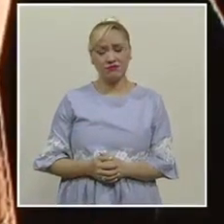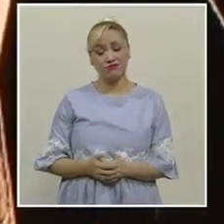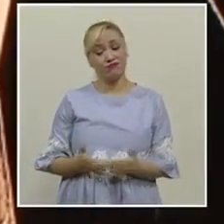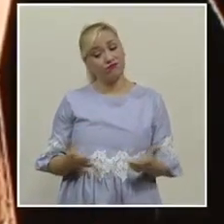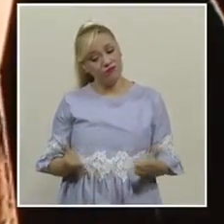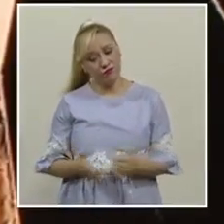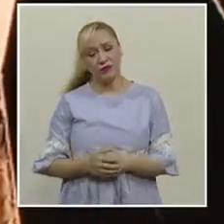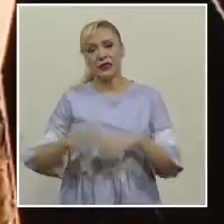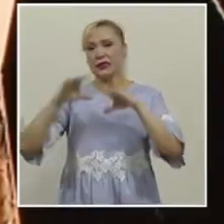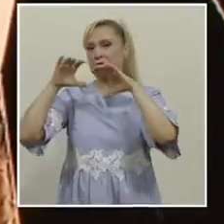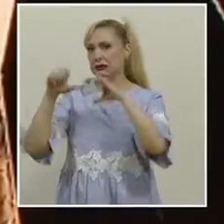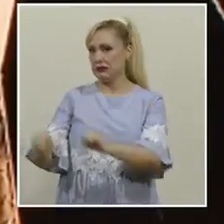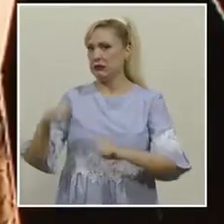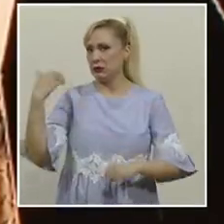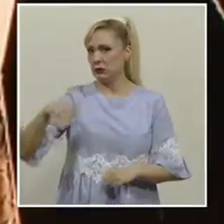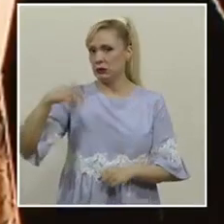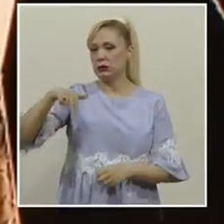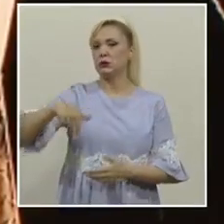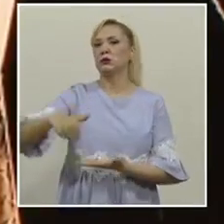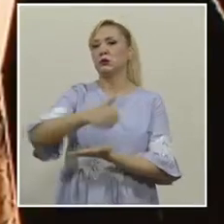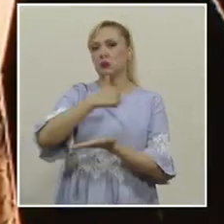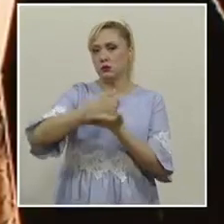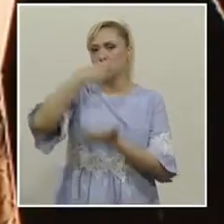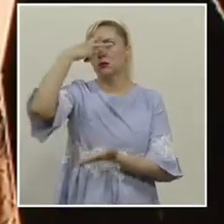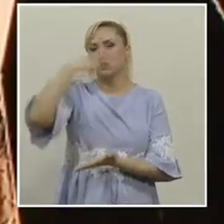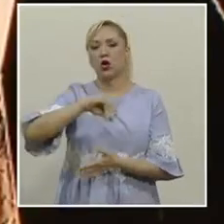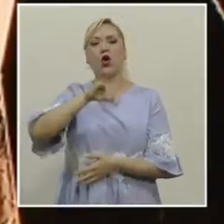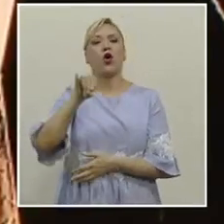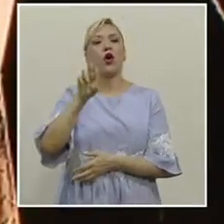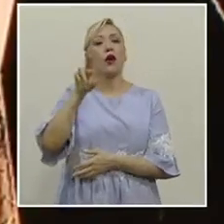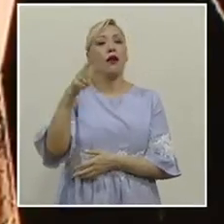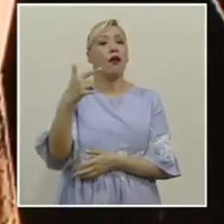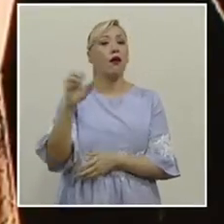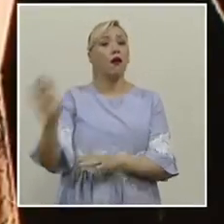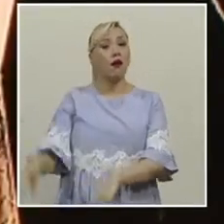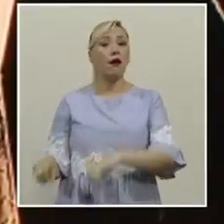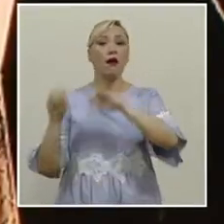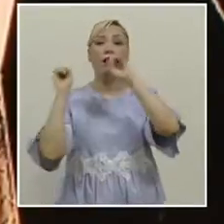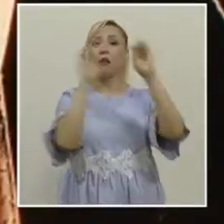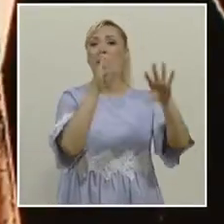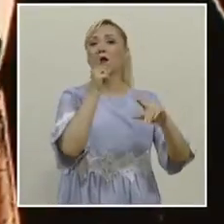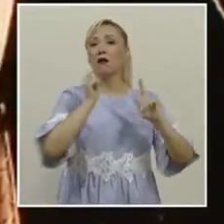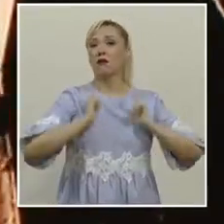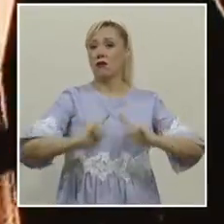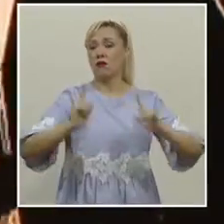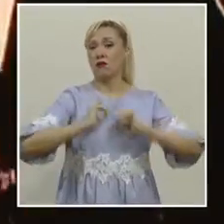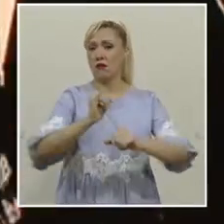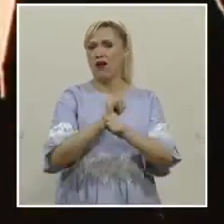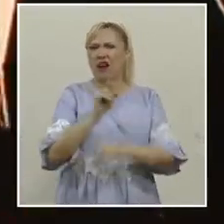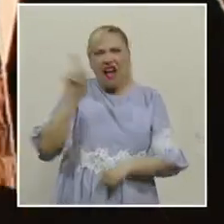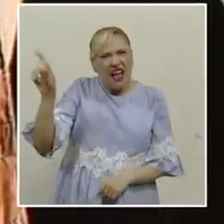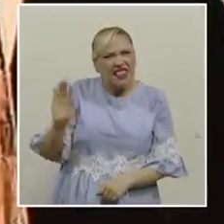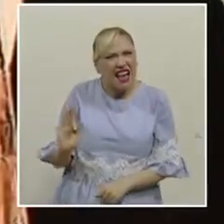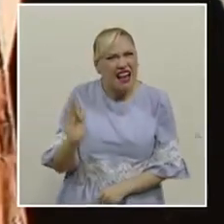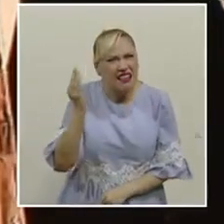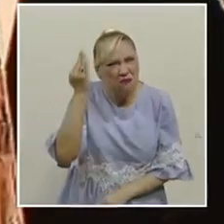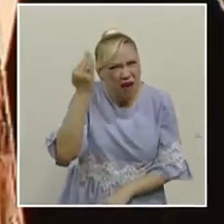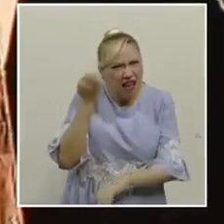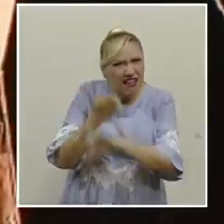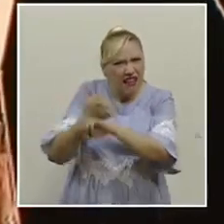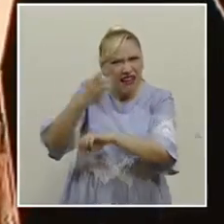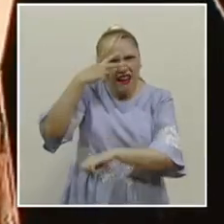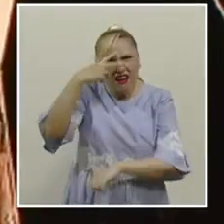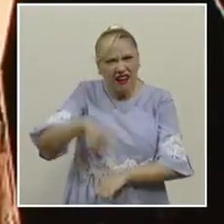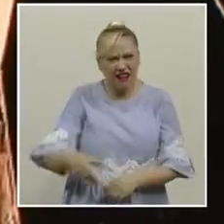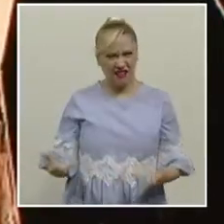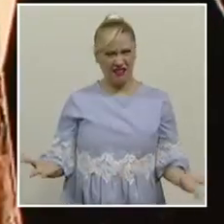Después de esta detención en la Ciudad de México, Jorge fue llevado a una fiscalía en Tlalnepantla, en donde fue retenido por